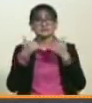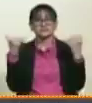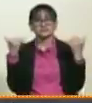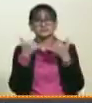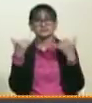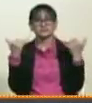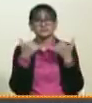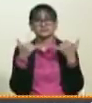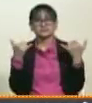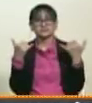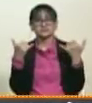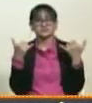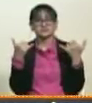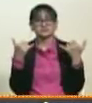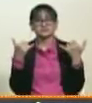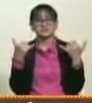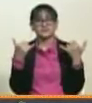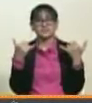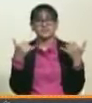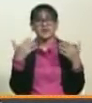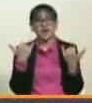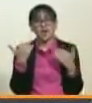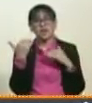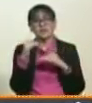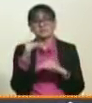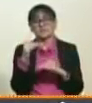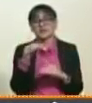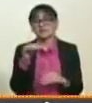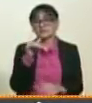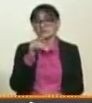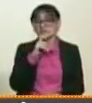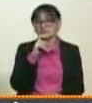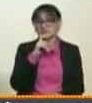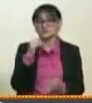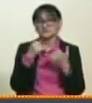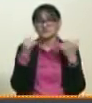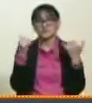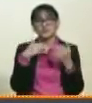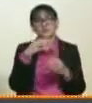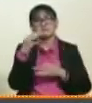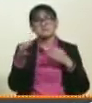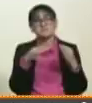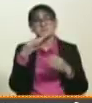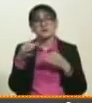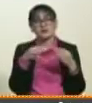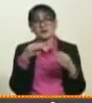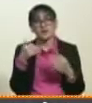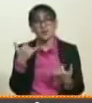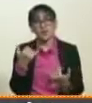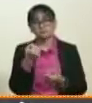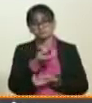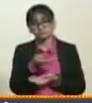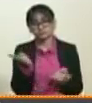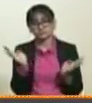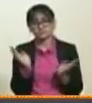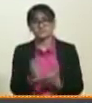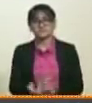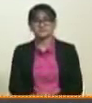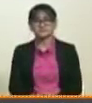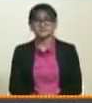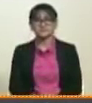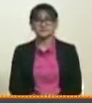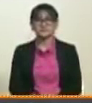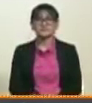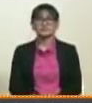limitado la transmisión y ante esta situación yo he explicado en una rueda de prensa muy buena por cierto muy estuvo